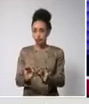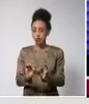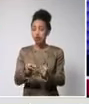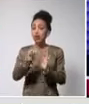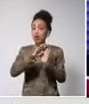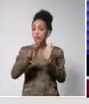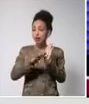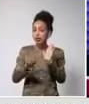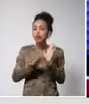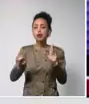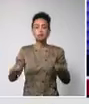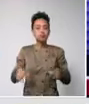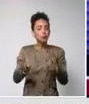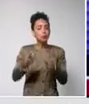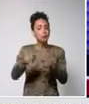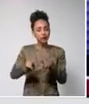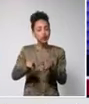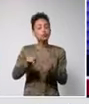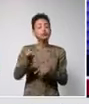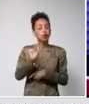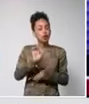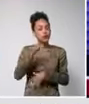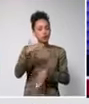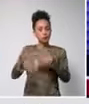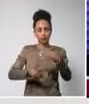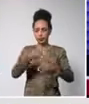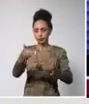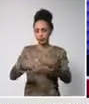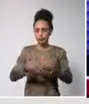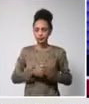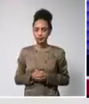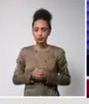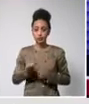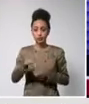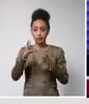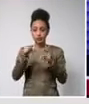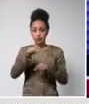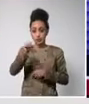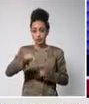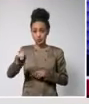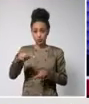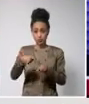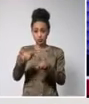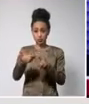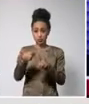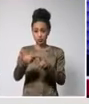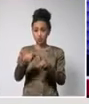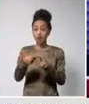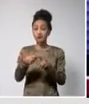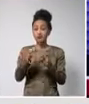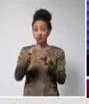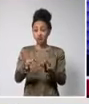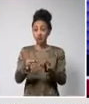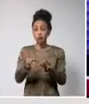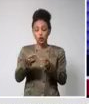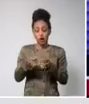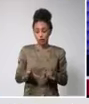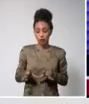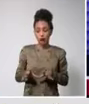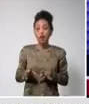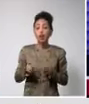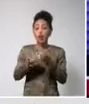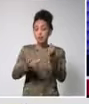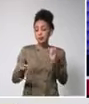se han adoptado. Con este número de casos autóctonos, que son además lo que determina la tasa de